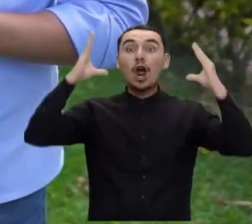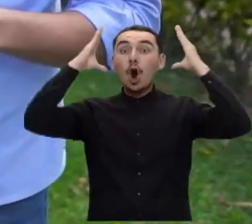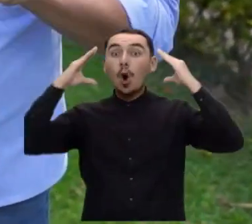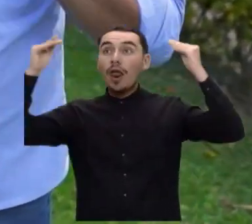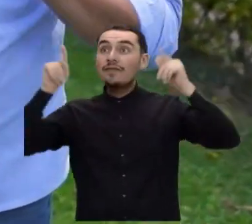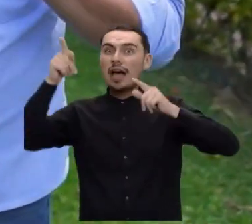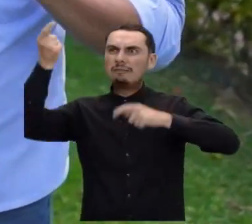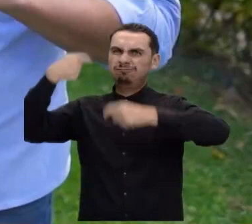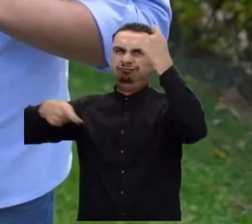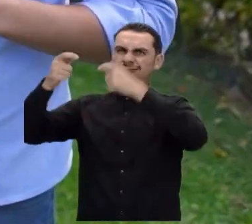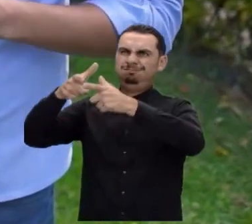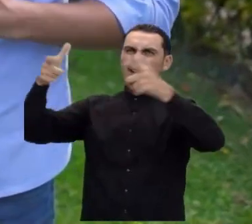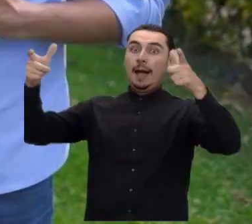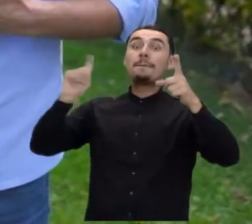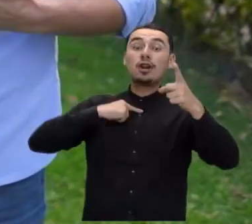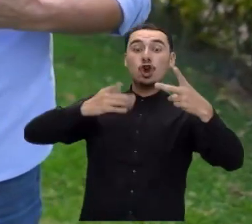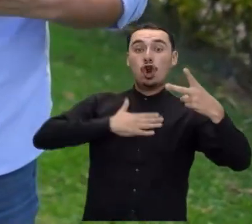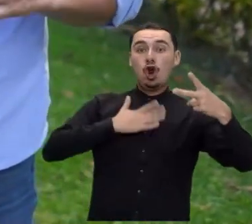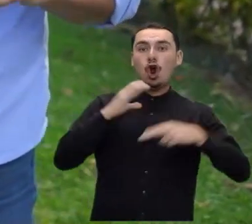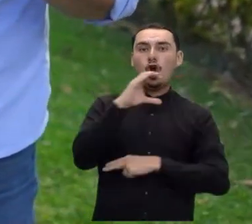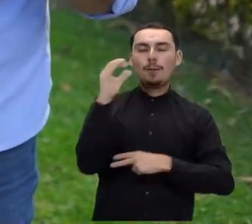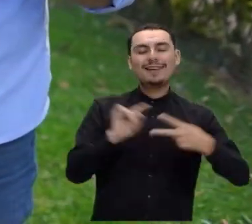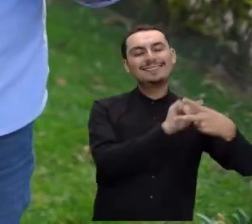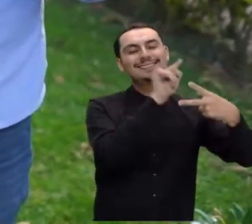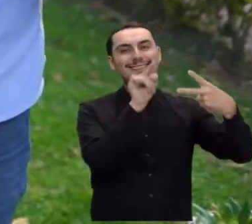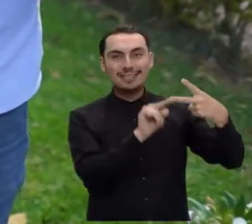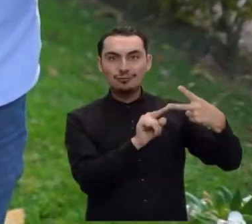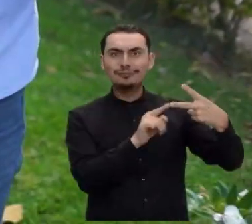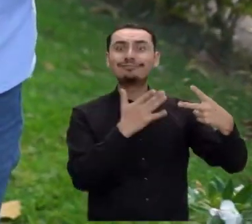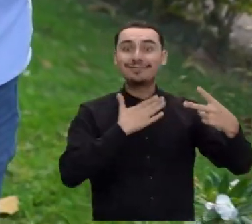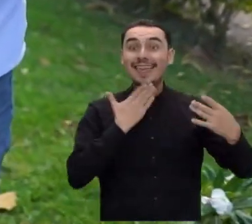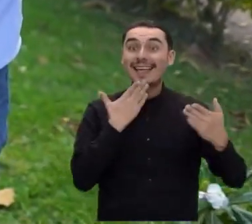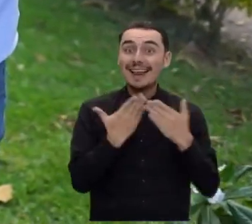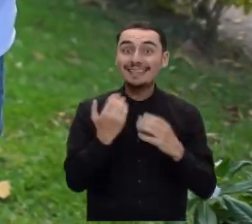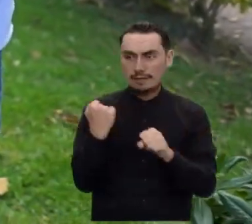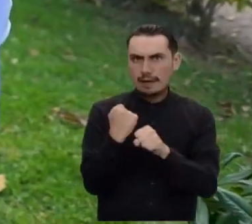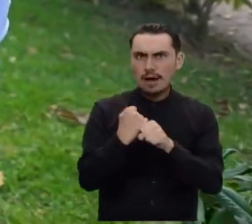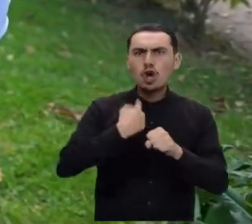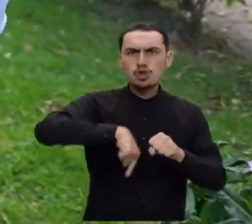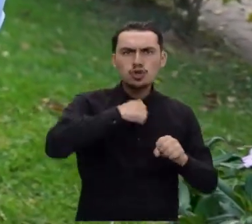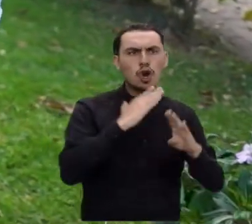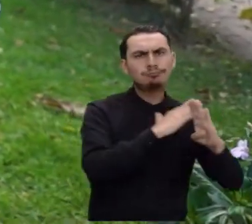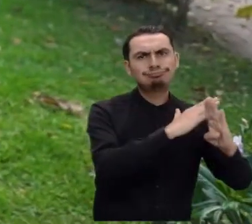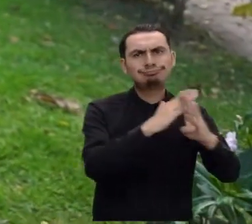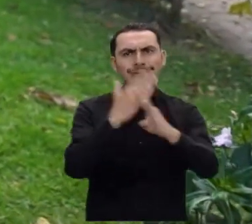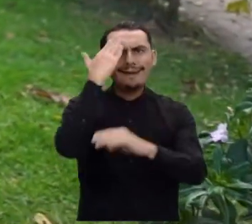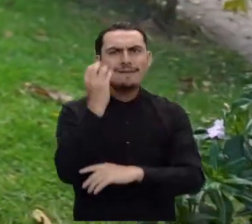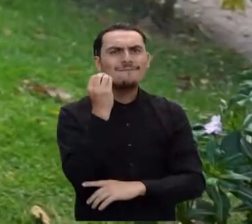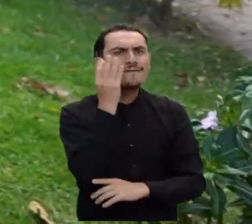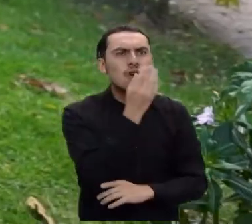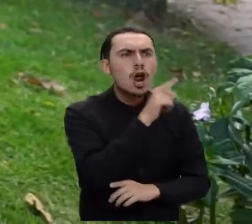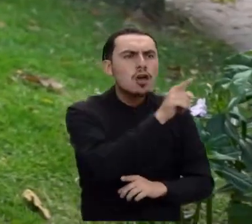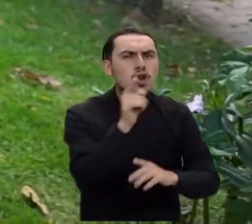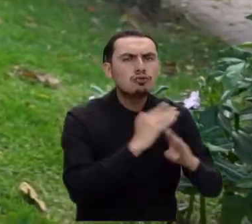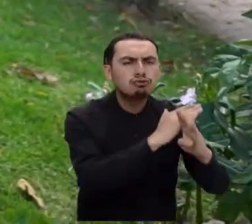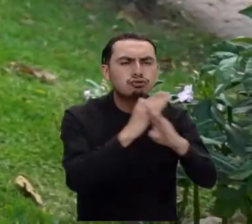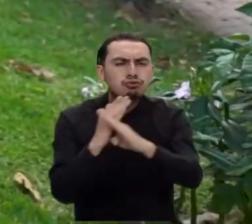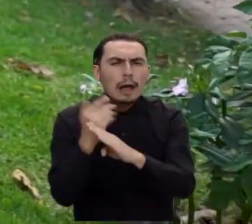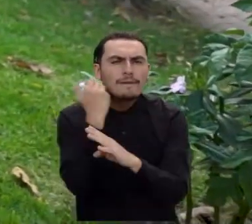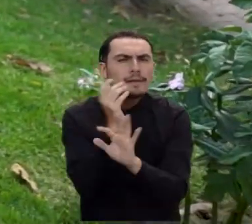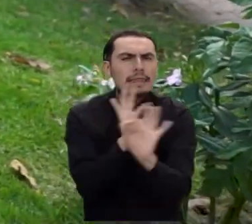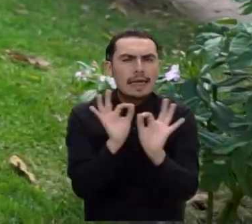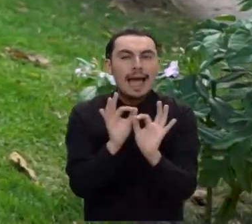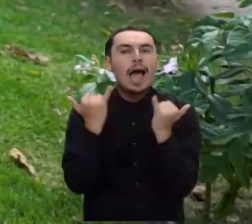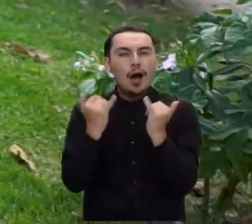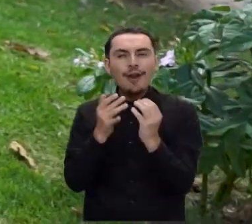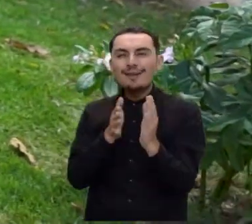Holanda, somos el segundo mayor exportador de flores en el mundo gracias a un trabajo incansable por proteger los cultivos de flores, como lo veremos